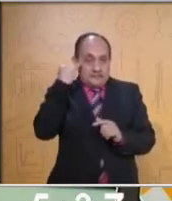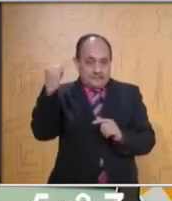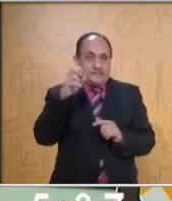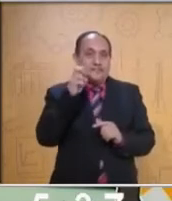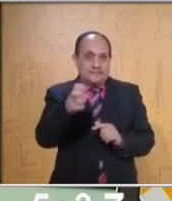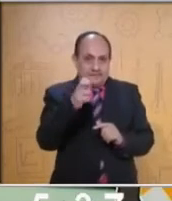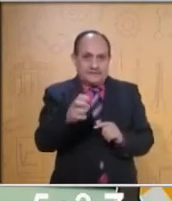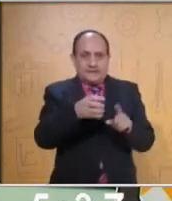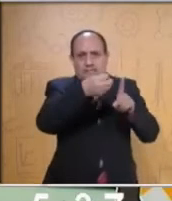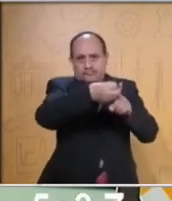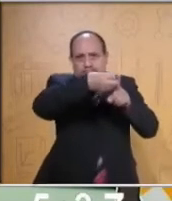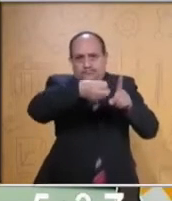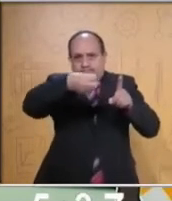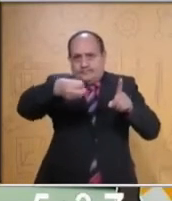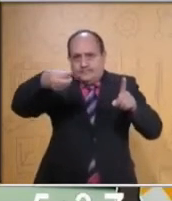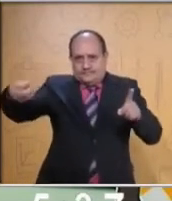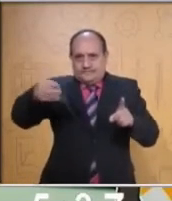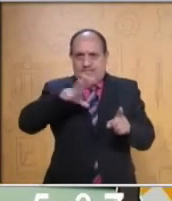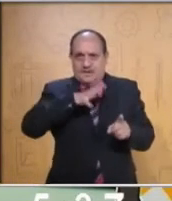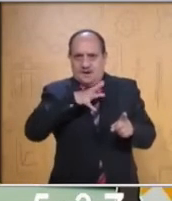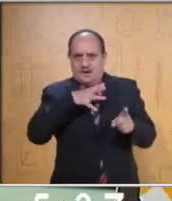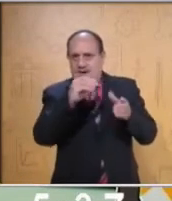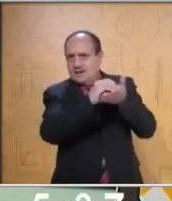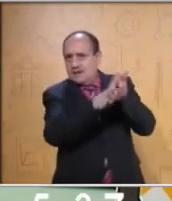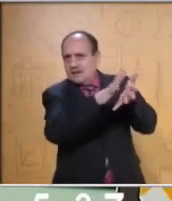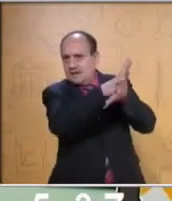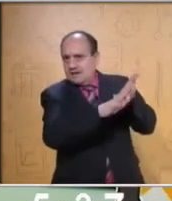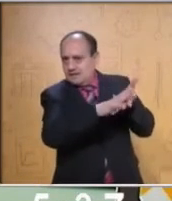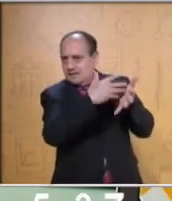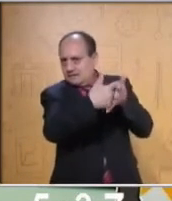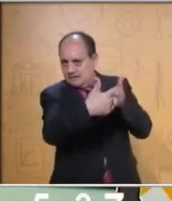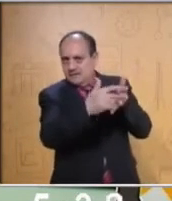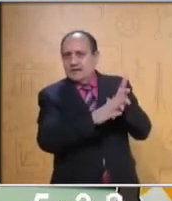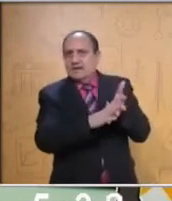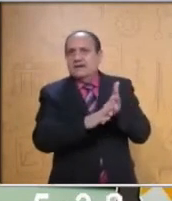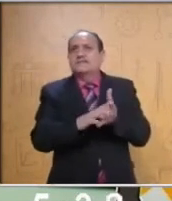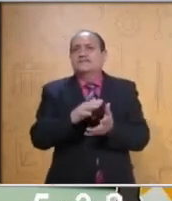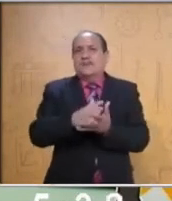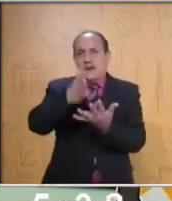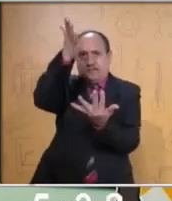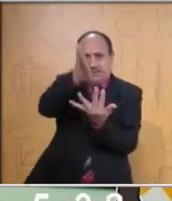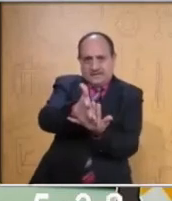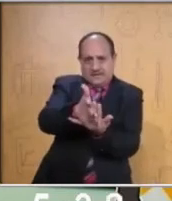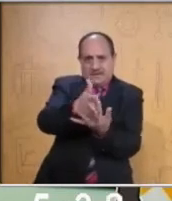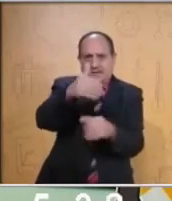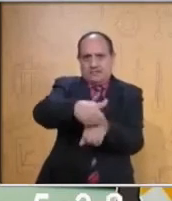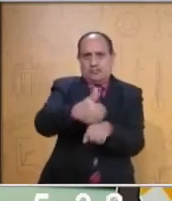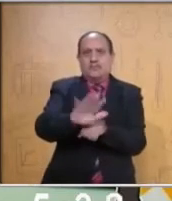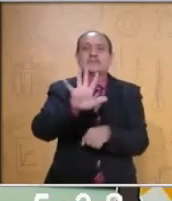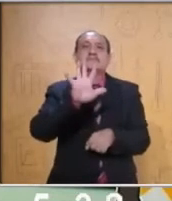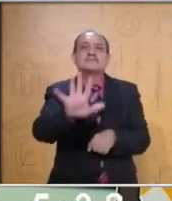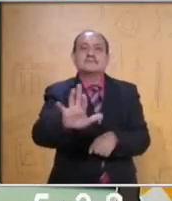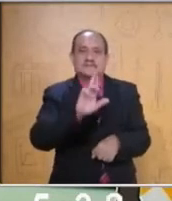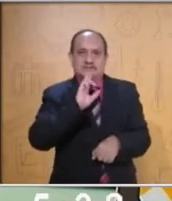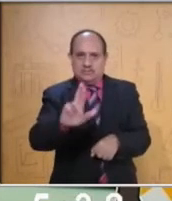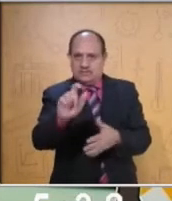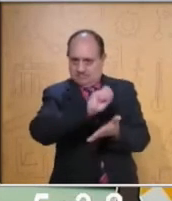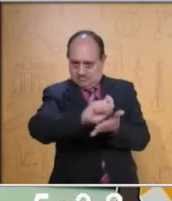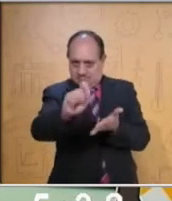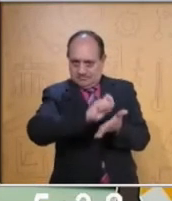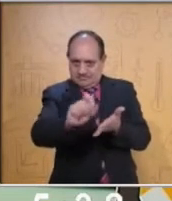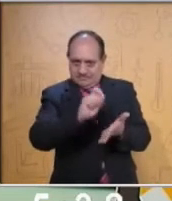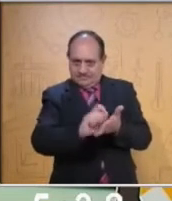estén acomodados. Aquí tengo yo entonces que la mediana es 5. Tenemos el resultado, lo anotamos por